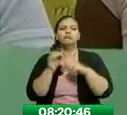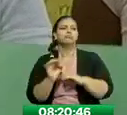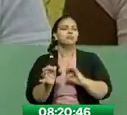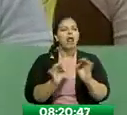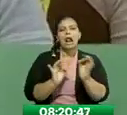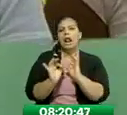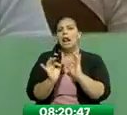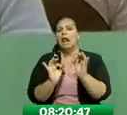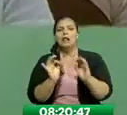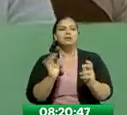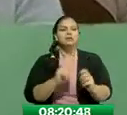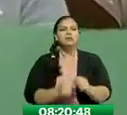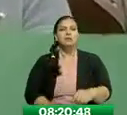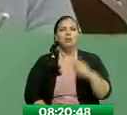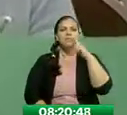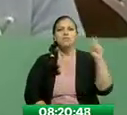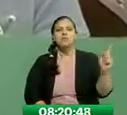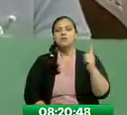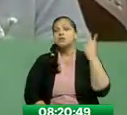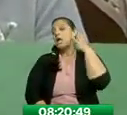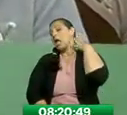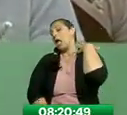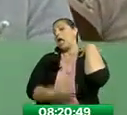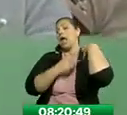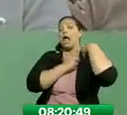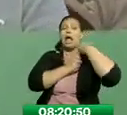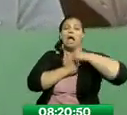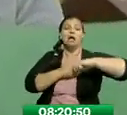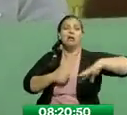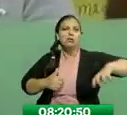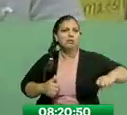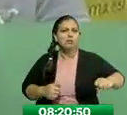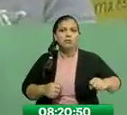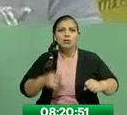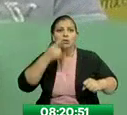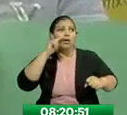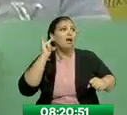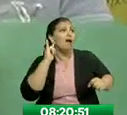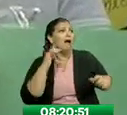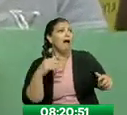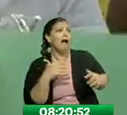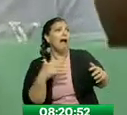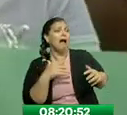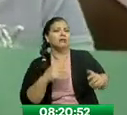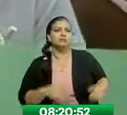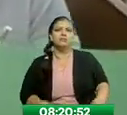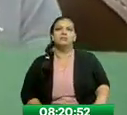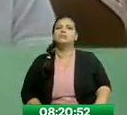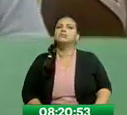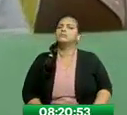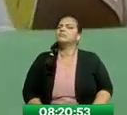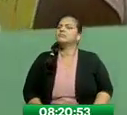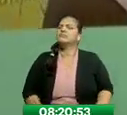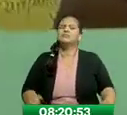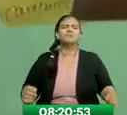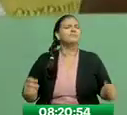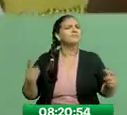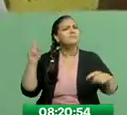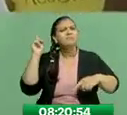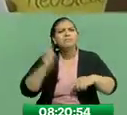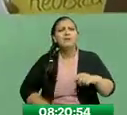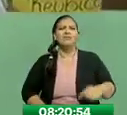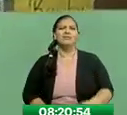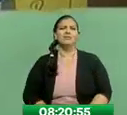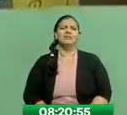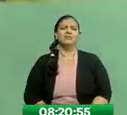lista dos veces. Porque hasta la lista, las hojas, tijeras, todo se nos lleva. Y esto no es posible, no es posible. Queremos